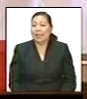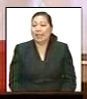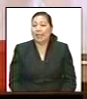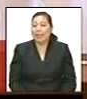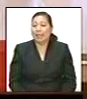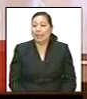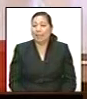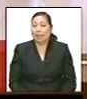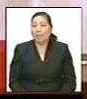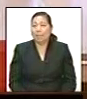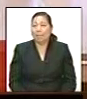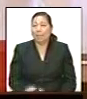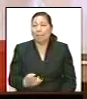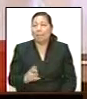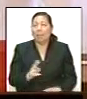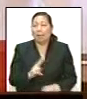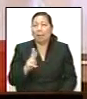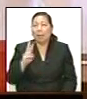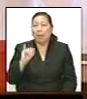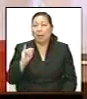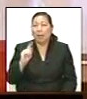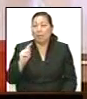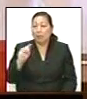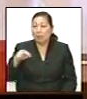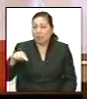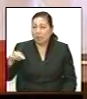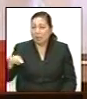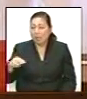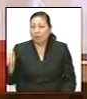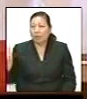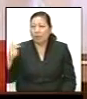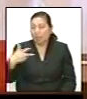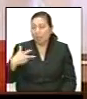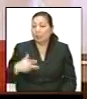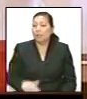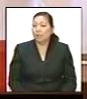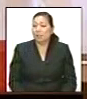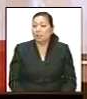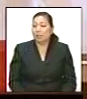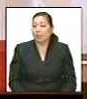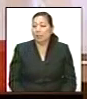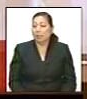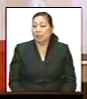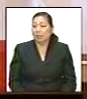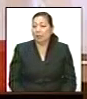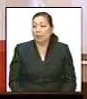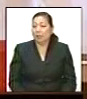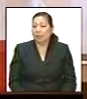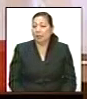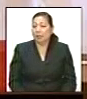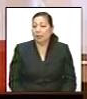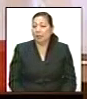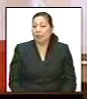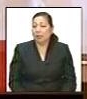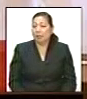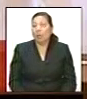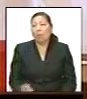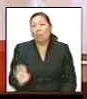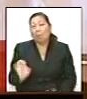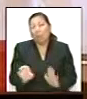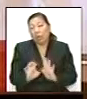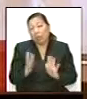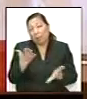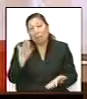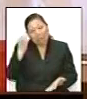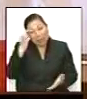en Filipinas y en Vietnam, me parece, y el tercero estamos procurando realizarlo en Santiago o en Chile, no sé